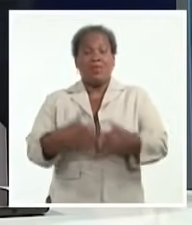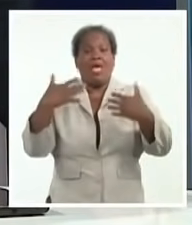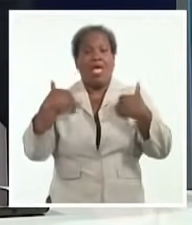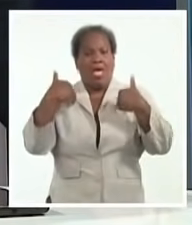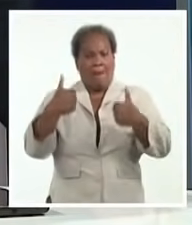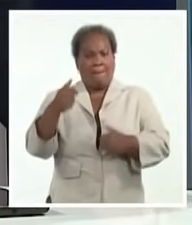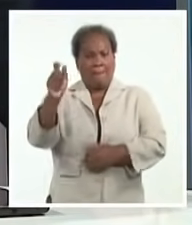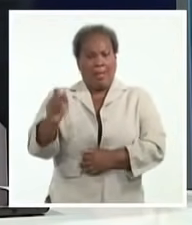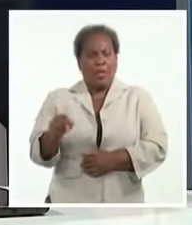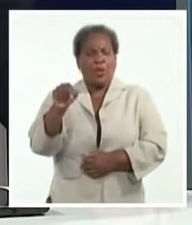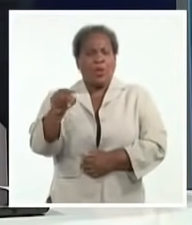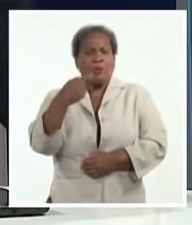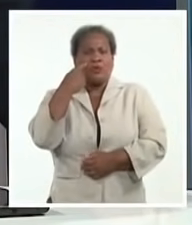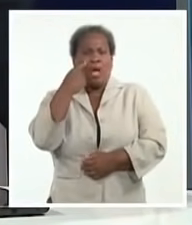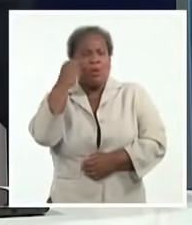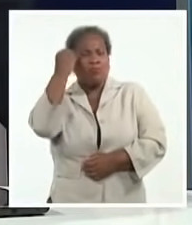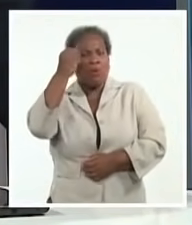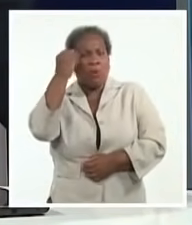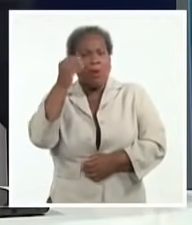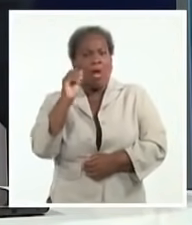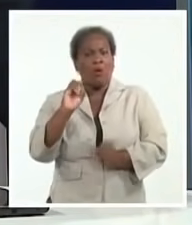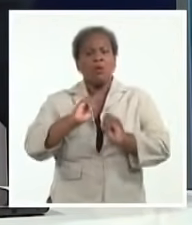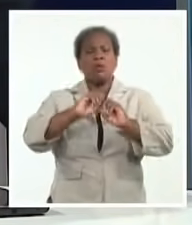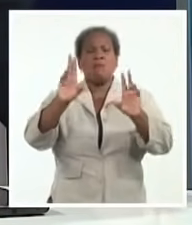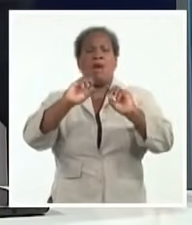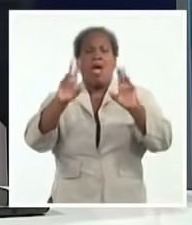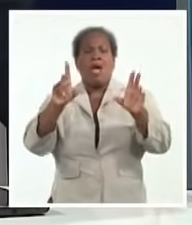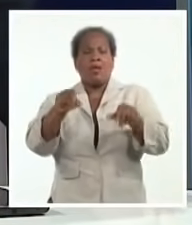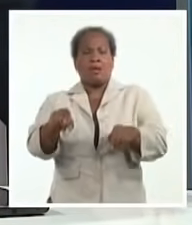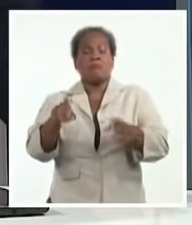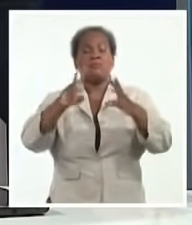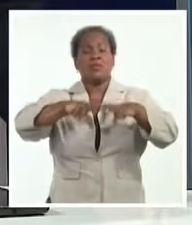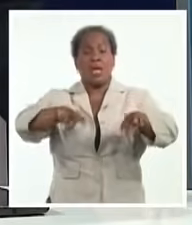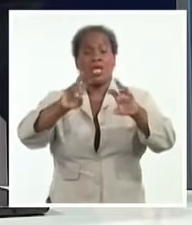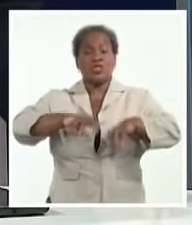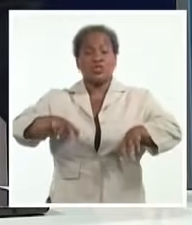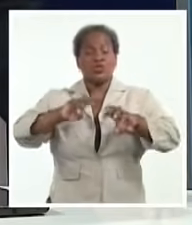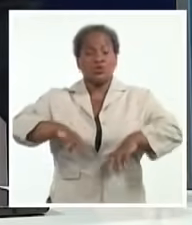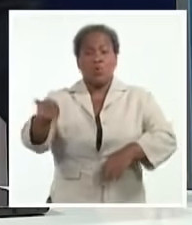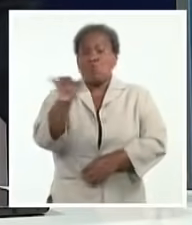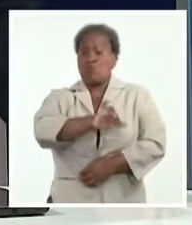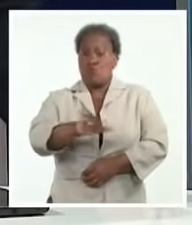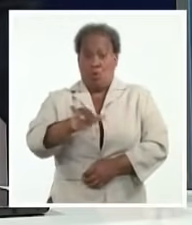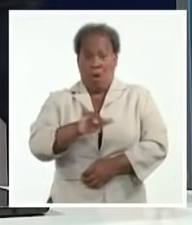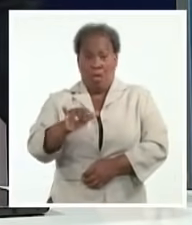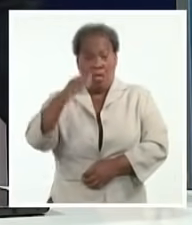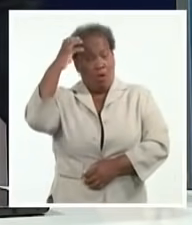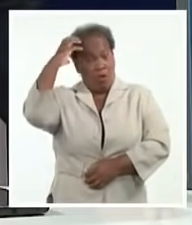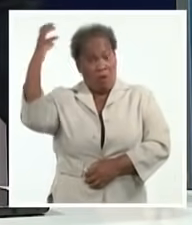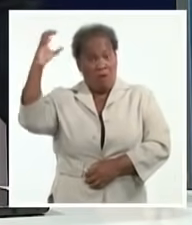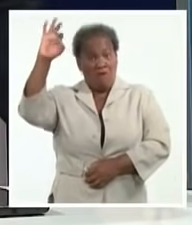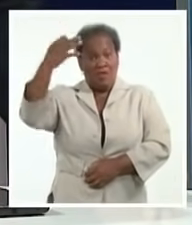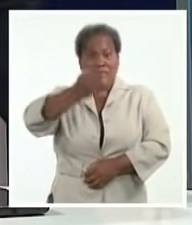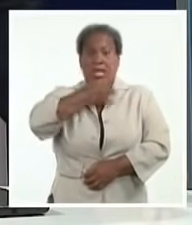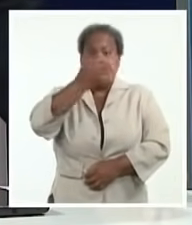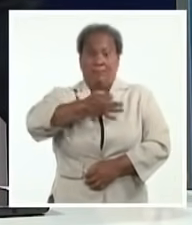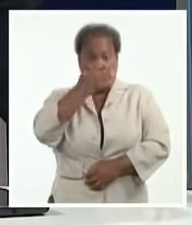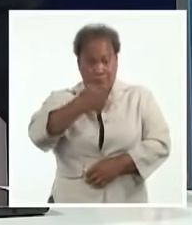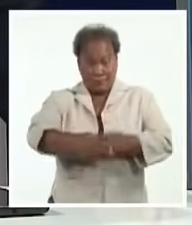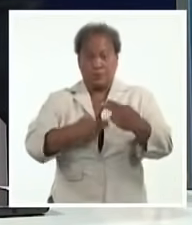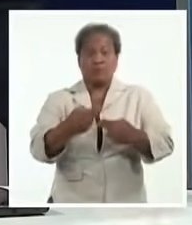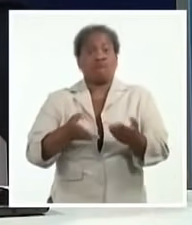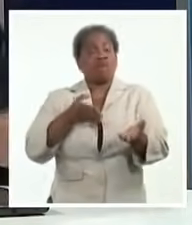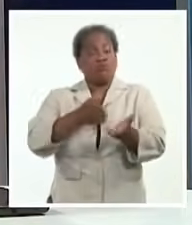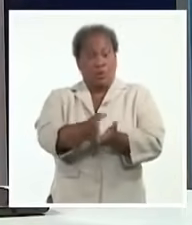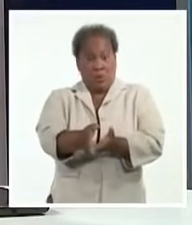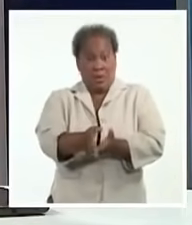de estas imágenes también, por supuesto, de la investigación que ha dicho que realizará el gobierno francés y, por supuesto, un hecho, se